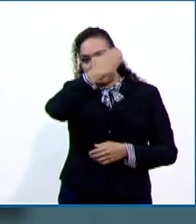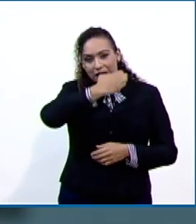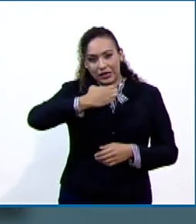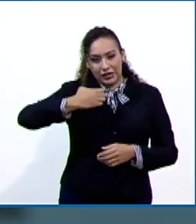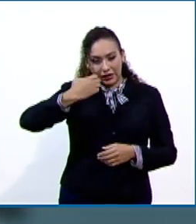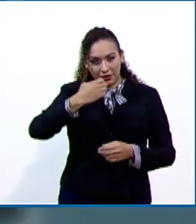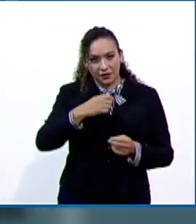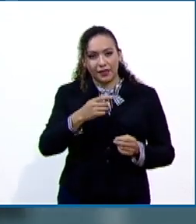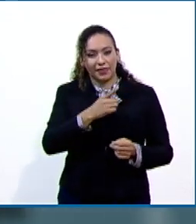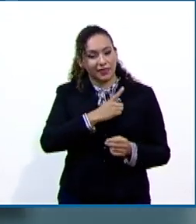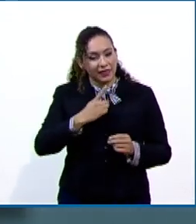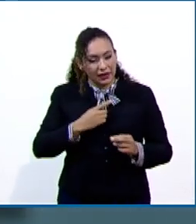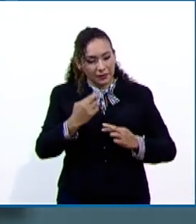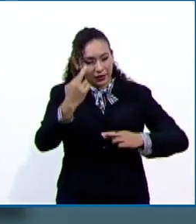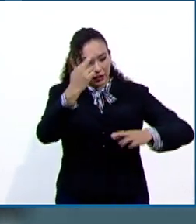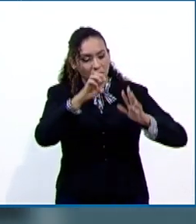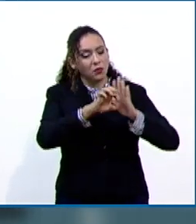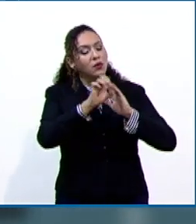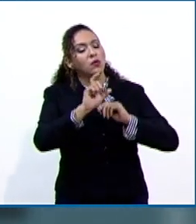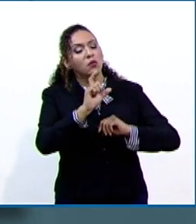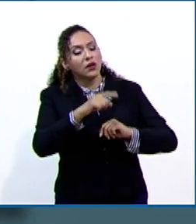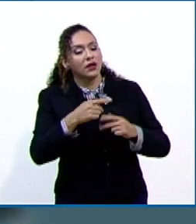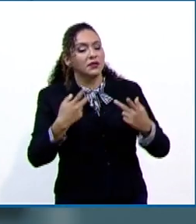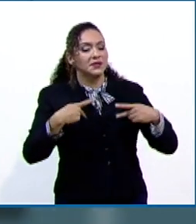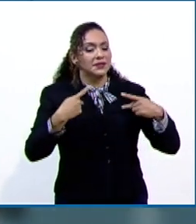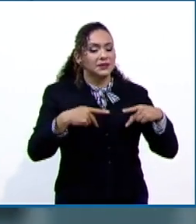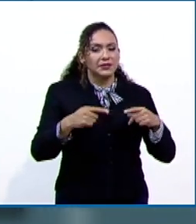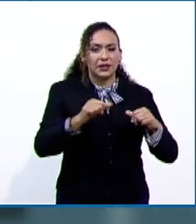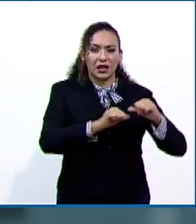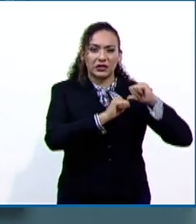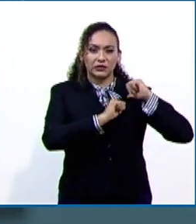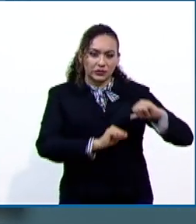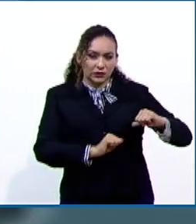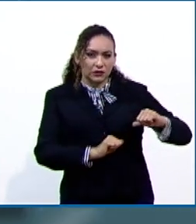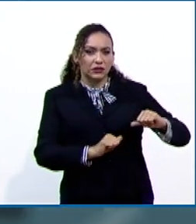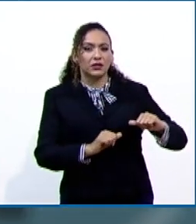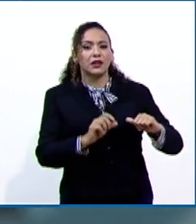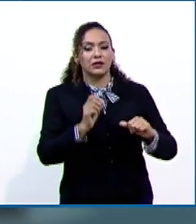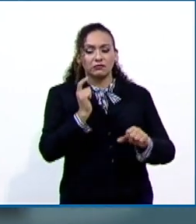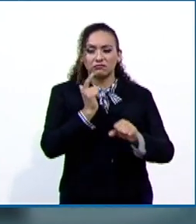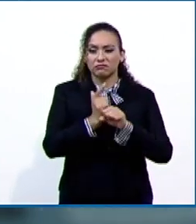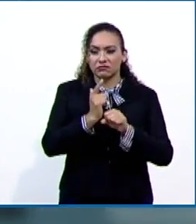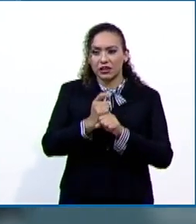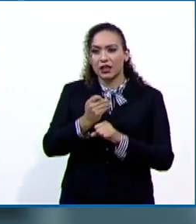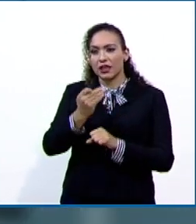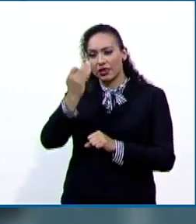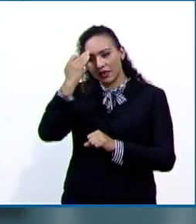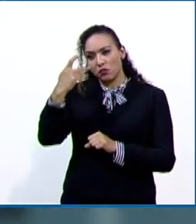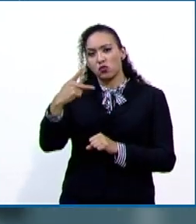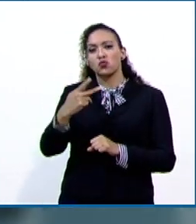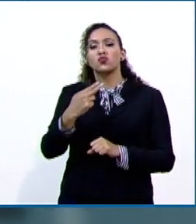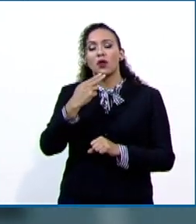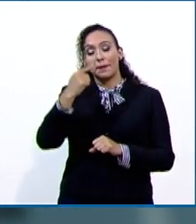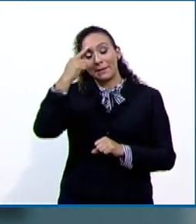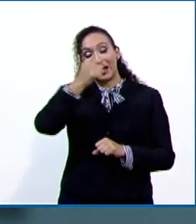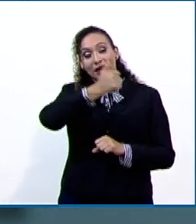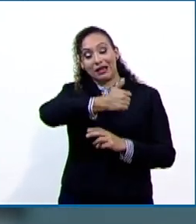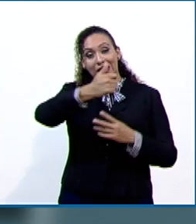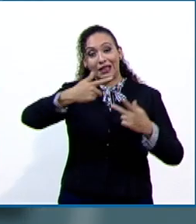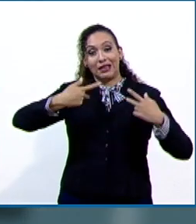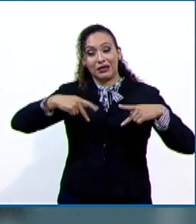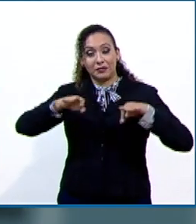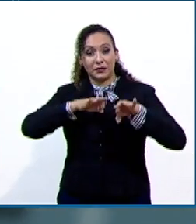Deben delimitarse los actos o omisiones efectuados por las autoridades e identificar los periodos de funciones de cada persona